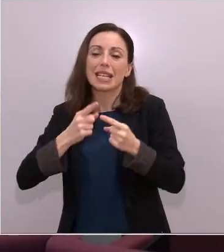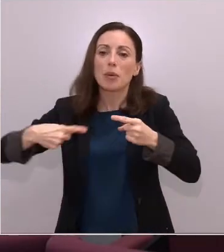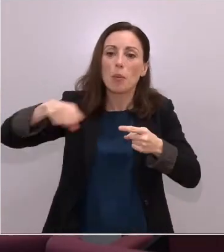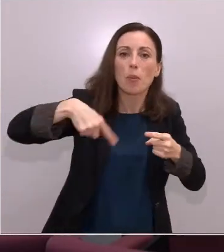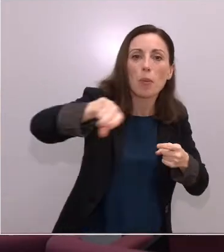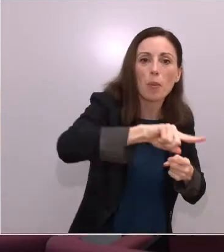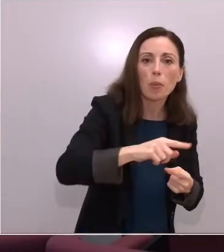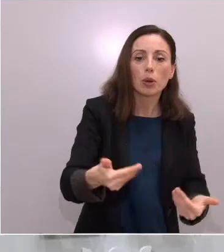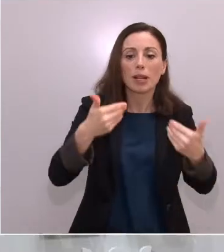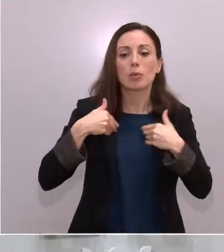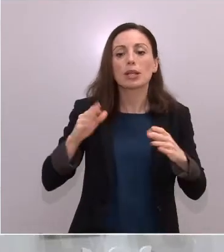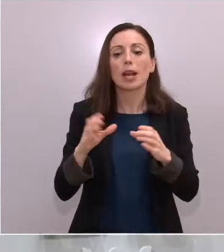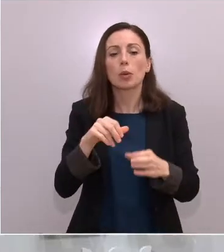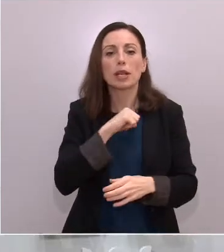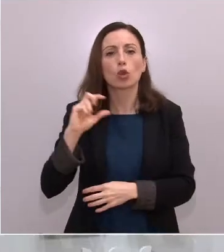comunidades autónomas.